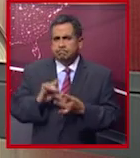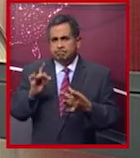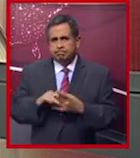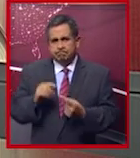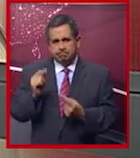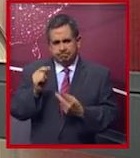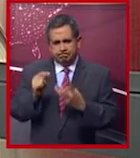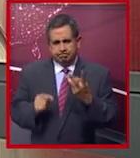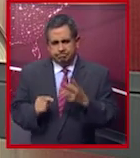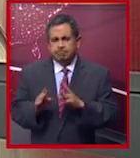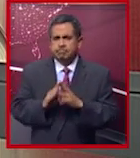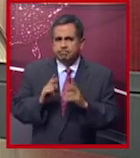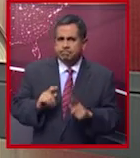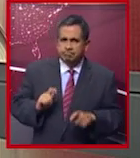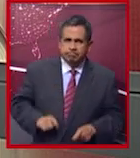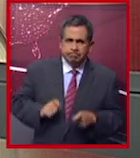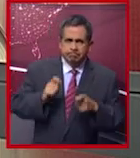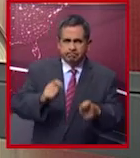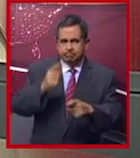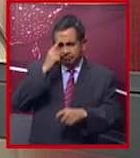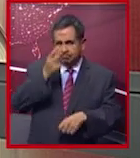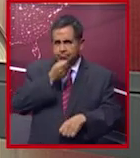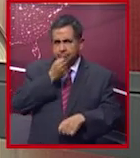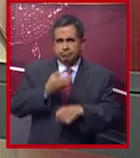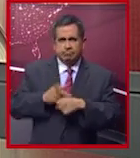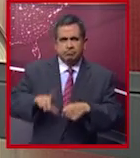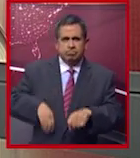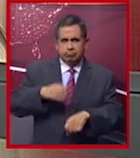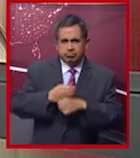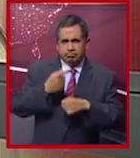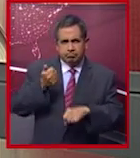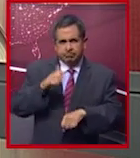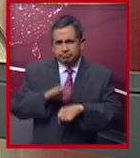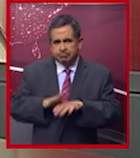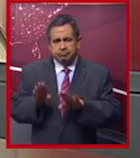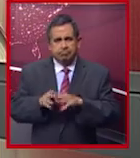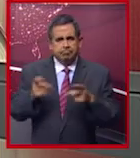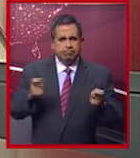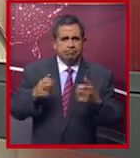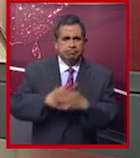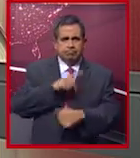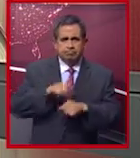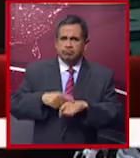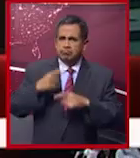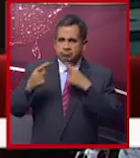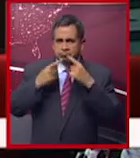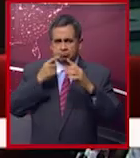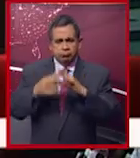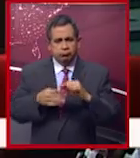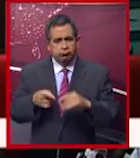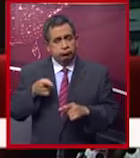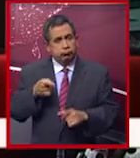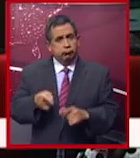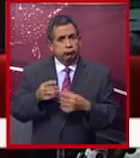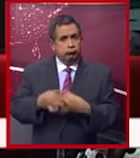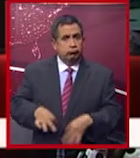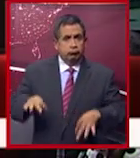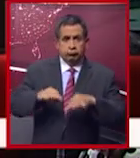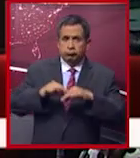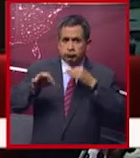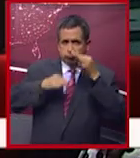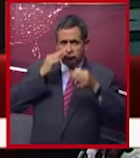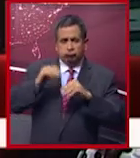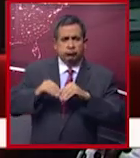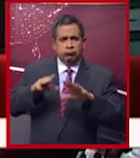las atribuciones que se asignarían a la Secretaría de Gobernación para administrar el Padrón Nacional de Medios. Subrayó que este será